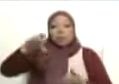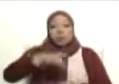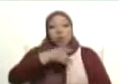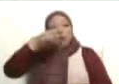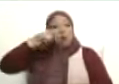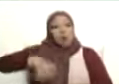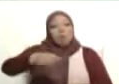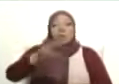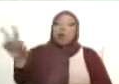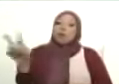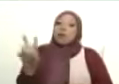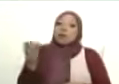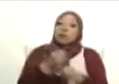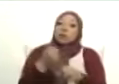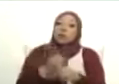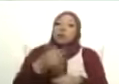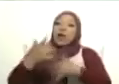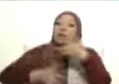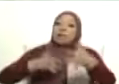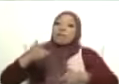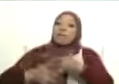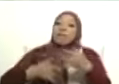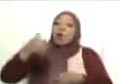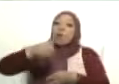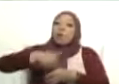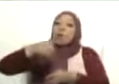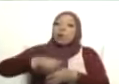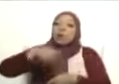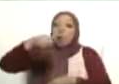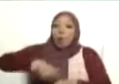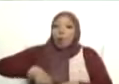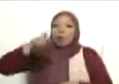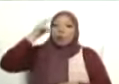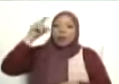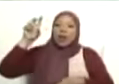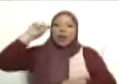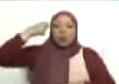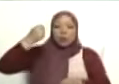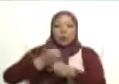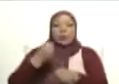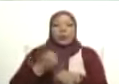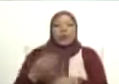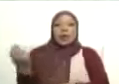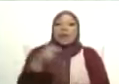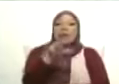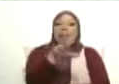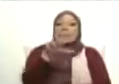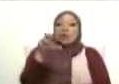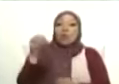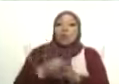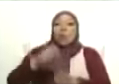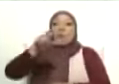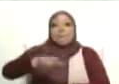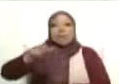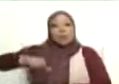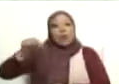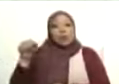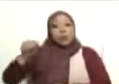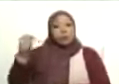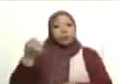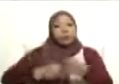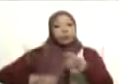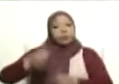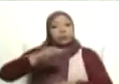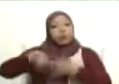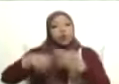pueblo venezolano durante esta jornada electoral del día de hoy. Recordamos que son más de 350 mil funcionarios que tienen más de un mes desplegado en